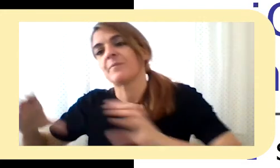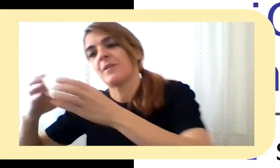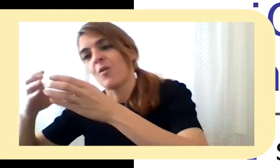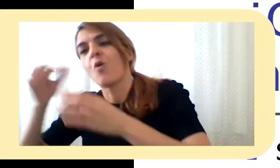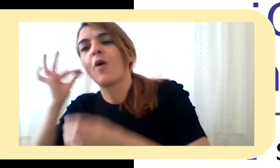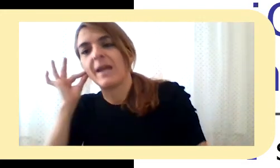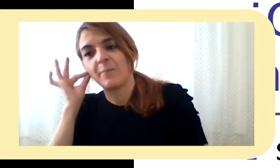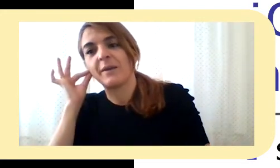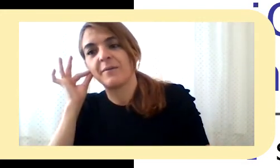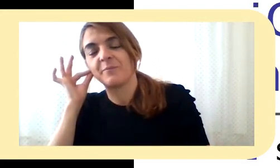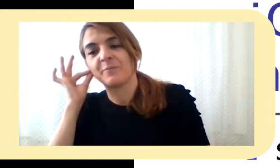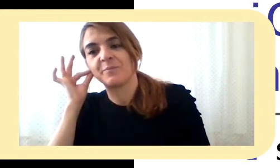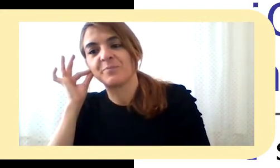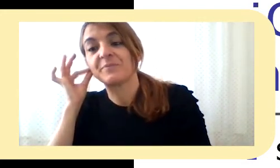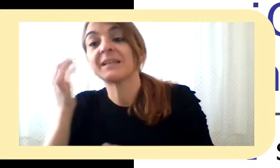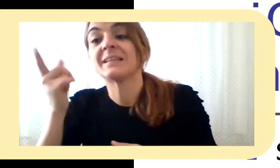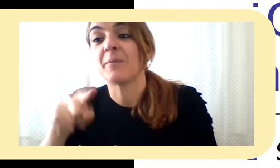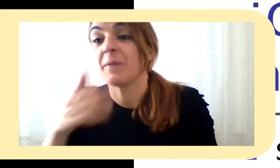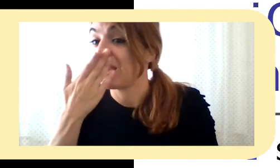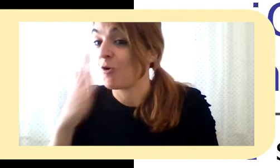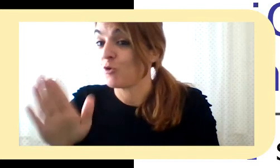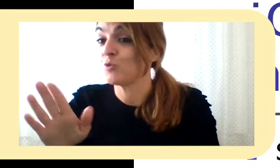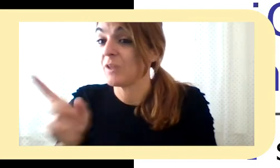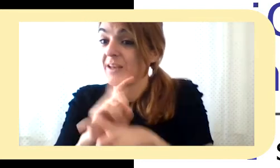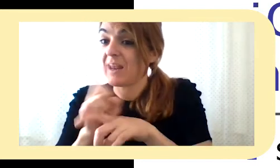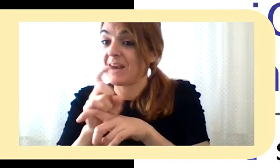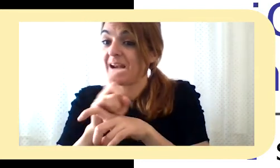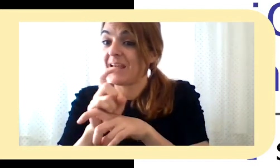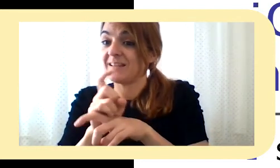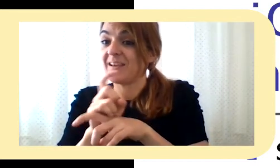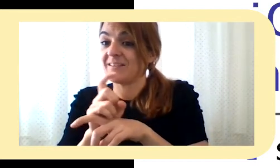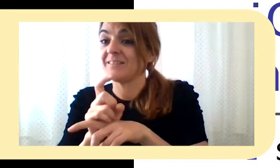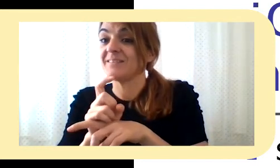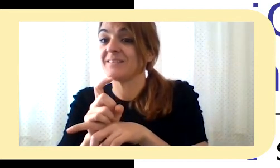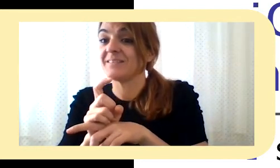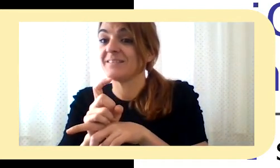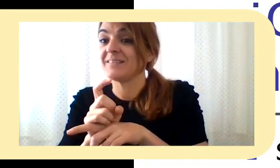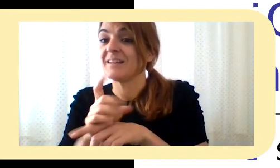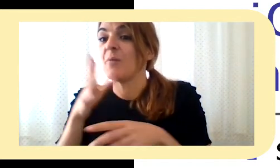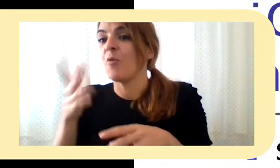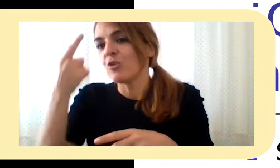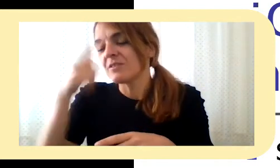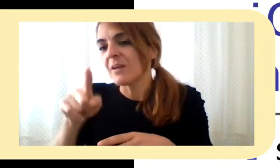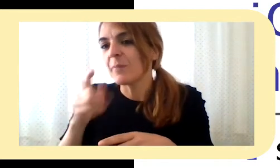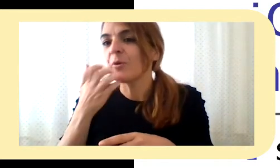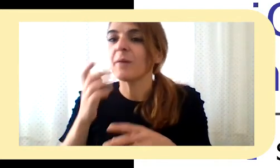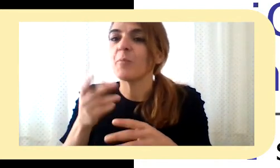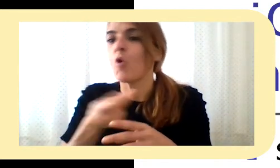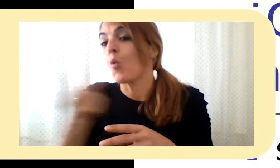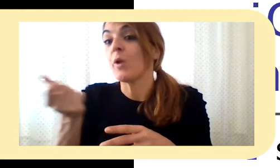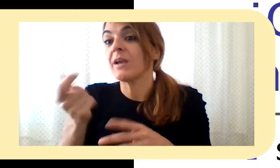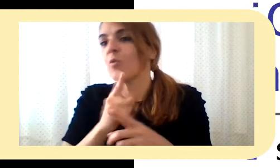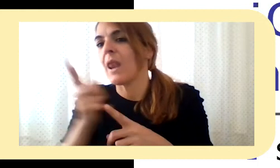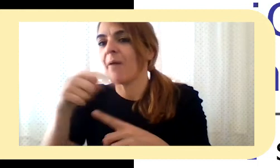las conductas de las ratas se analizan por unas conductas de saber huir de un laberinto, cuando están muy